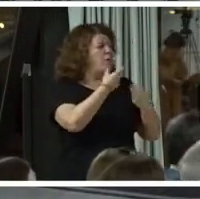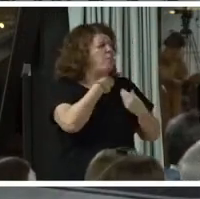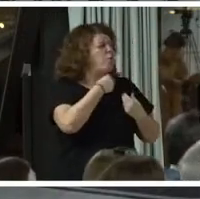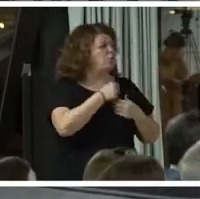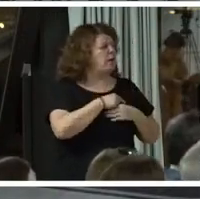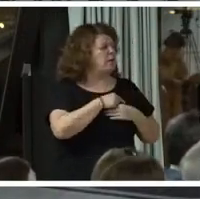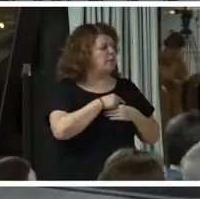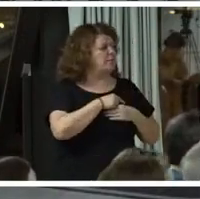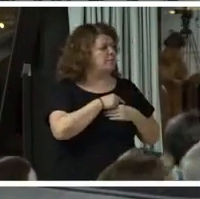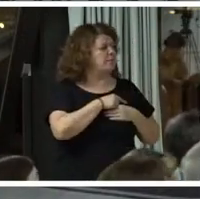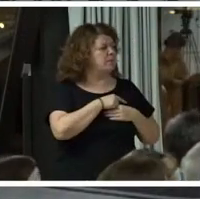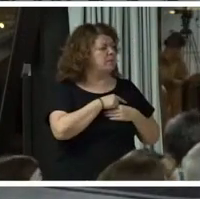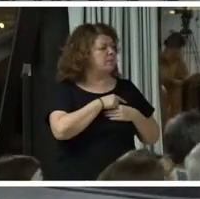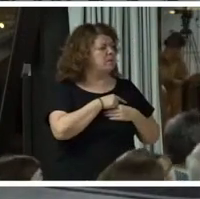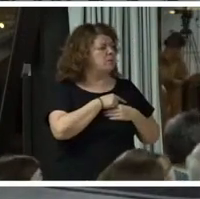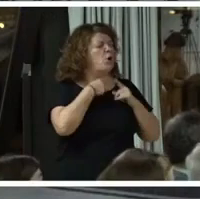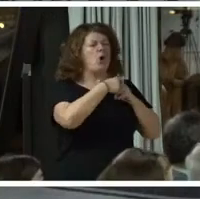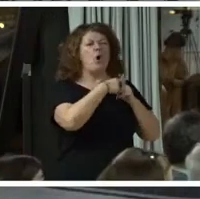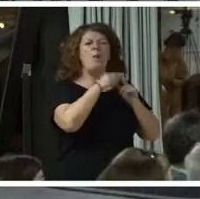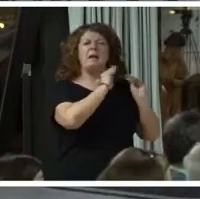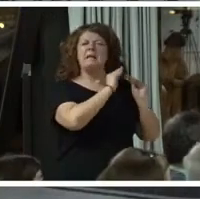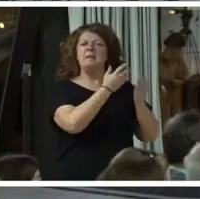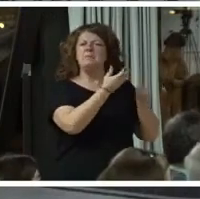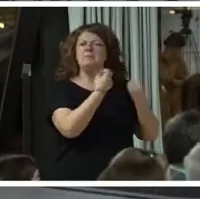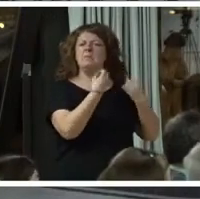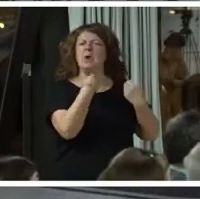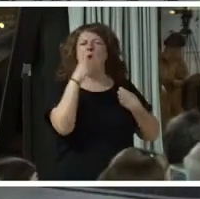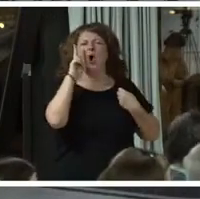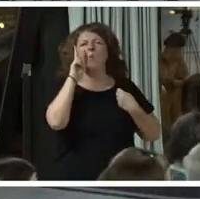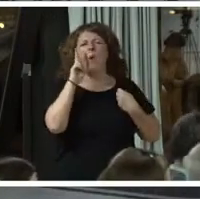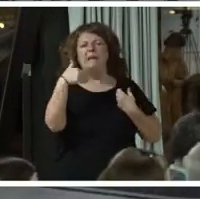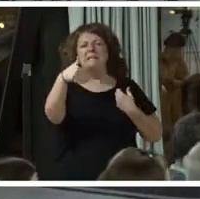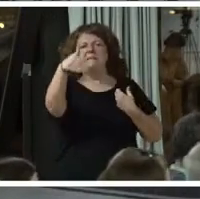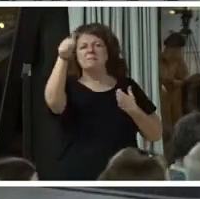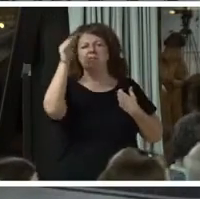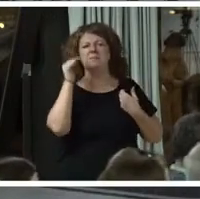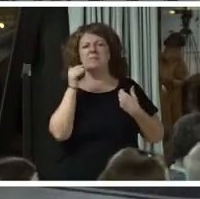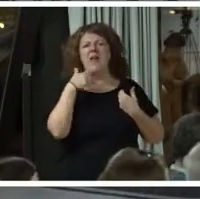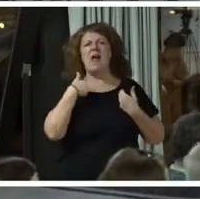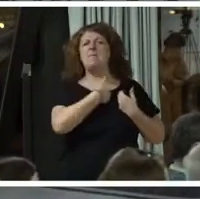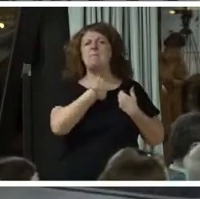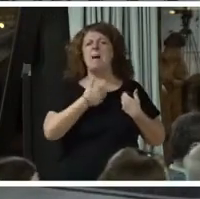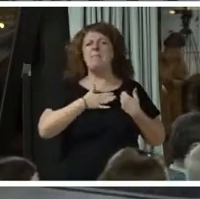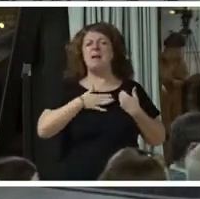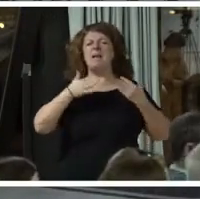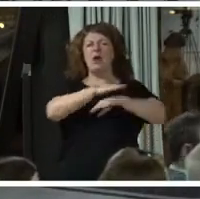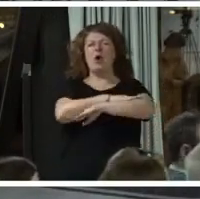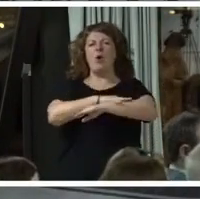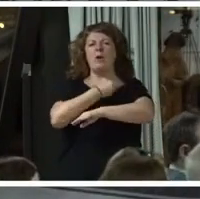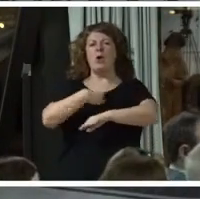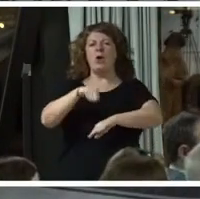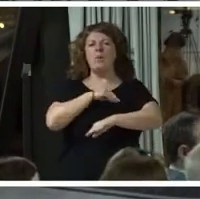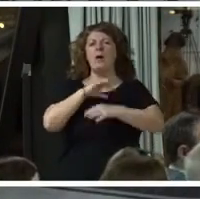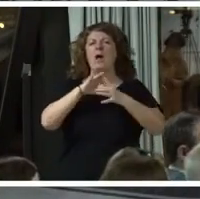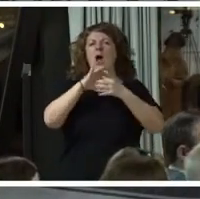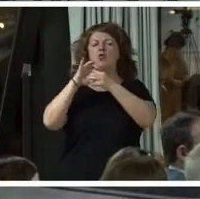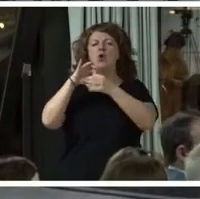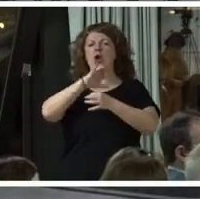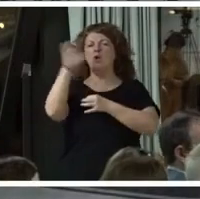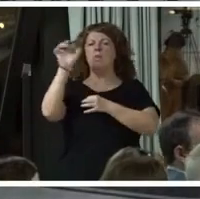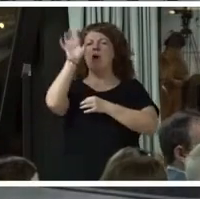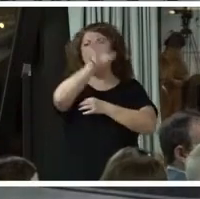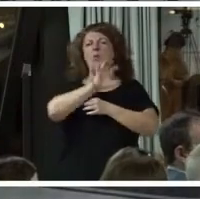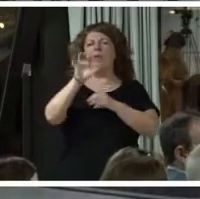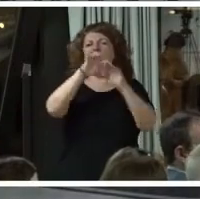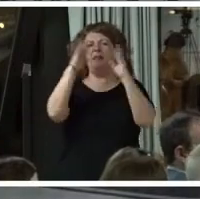mucho que nos contaras que nos compartieras Cómo cómo ves tú eh este papel del gobierno de España de la Unión Europea y de la comunidad